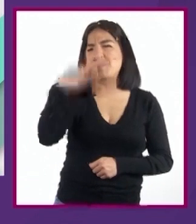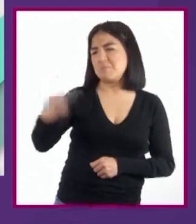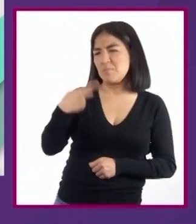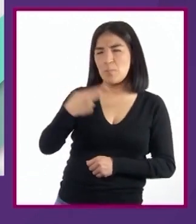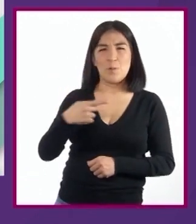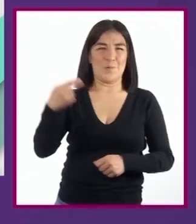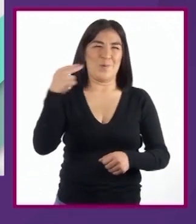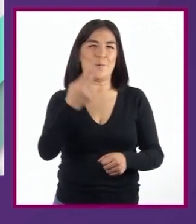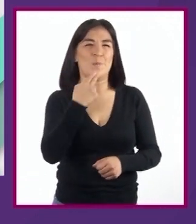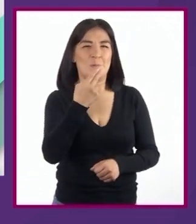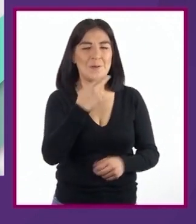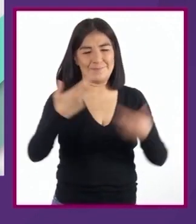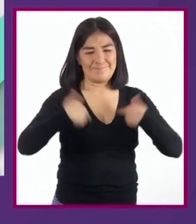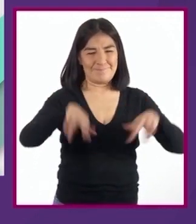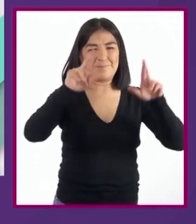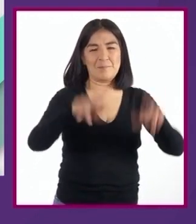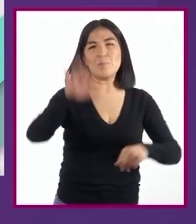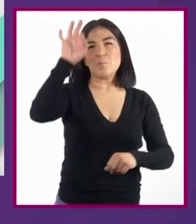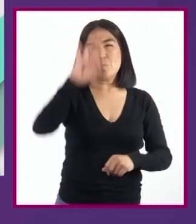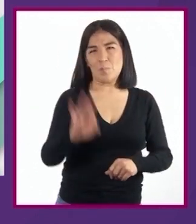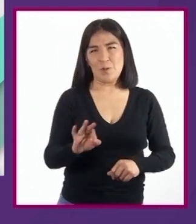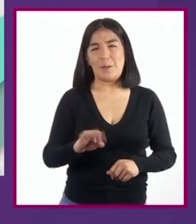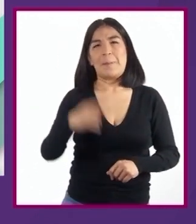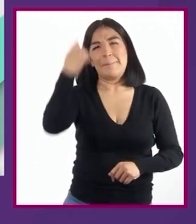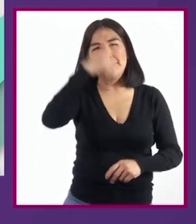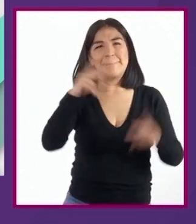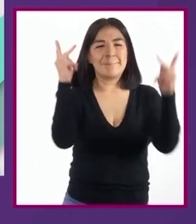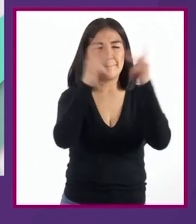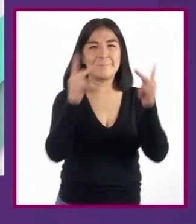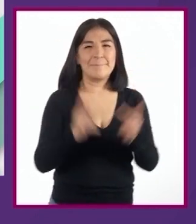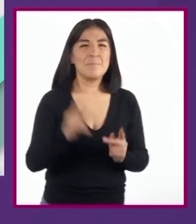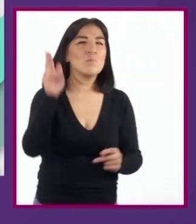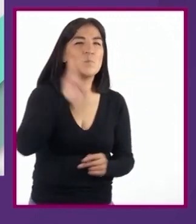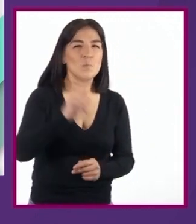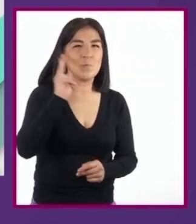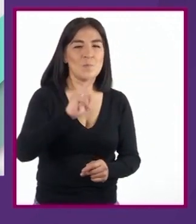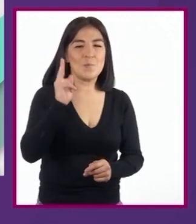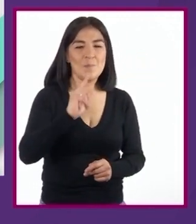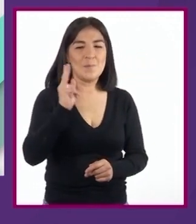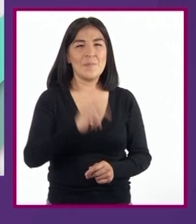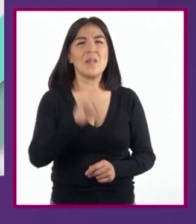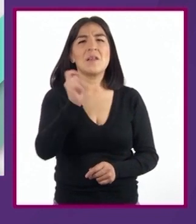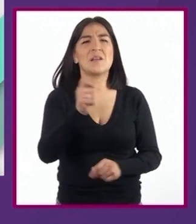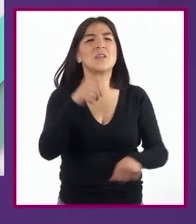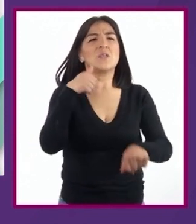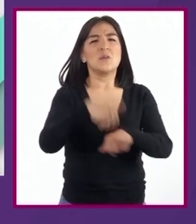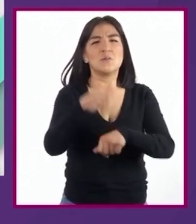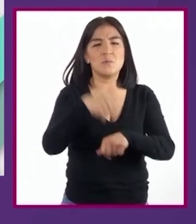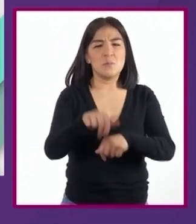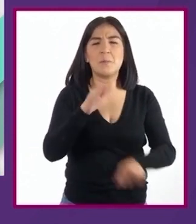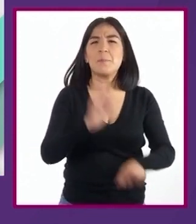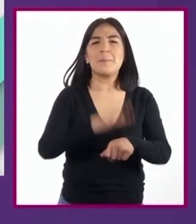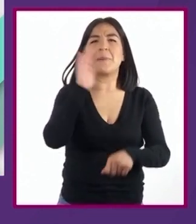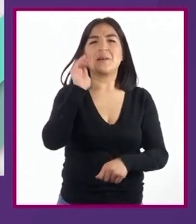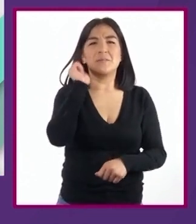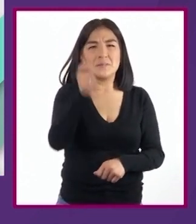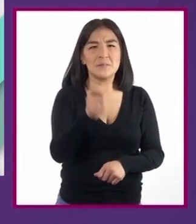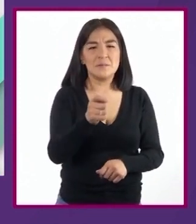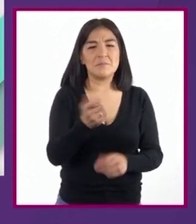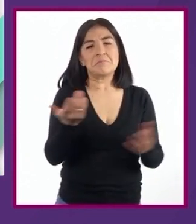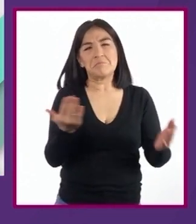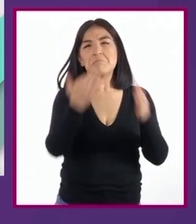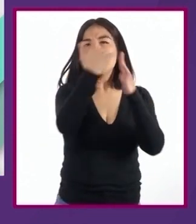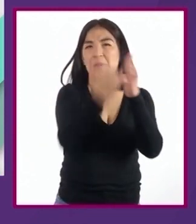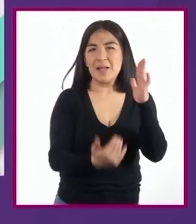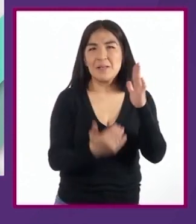representación en porcentaje para comparar la probabilidad, ¿qué unidad es la más y